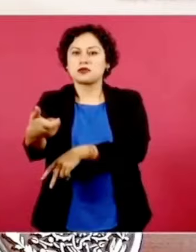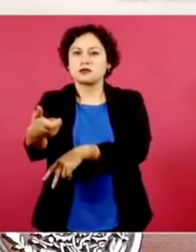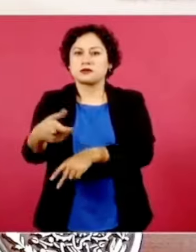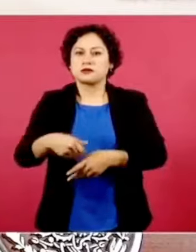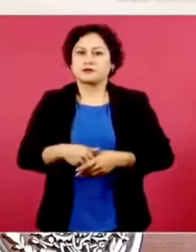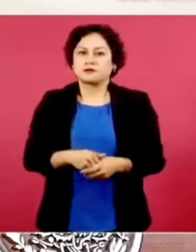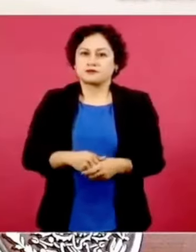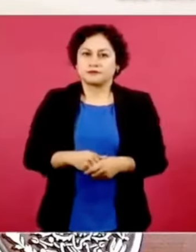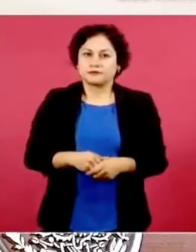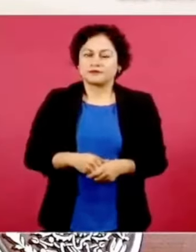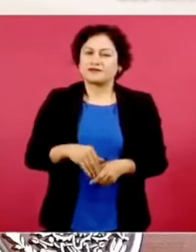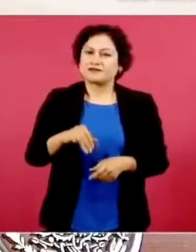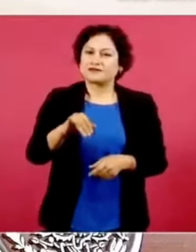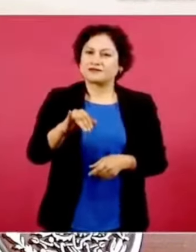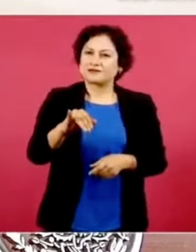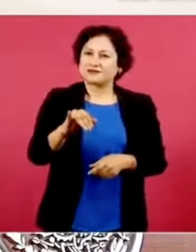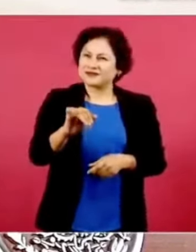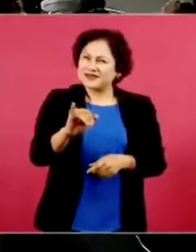Sí, no.